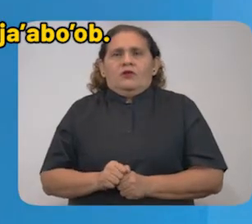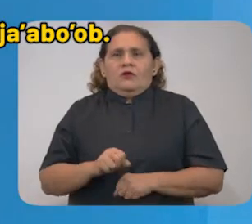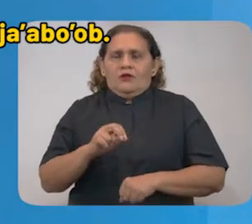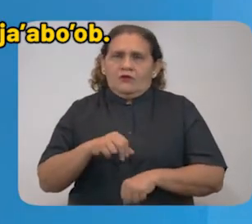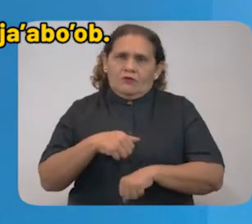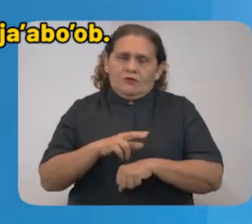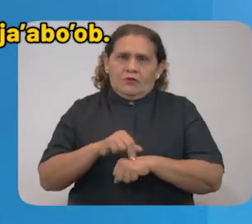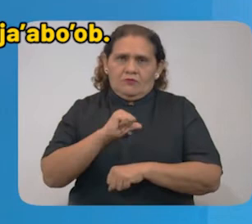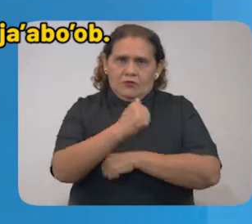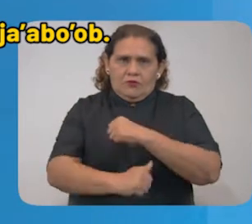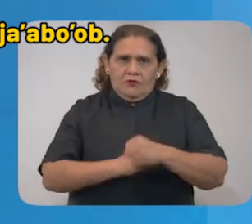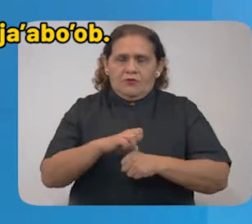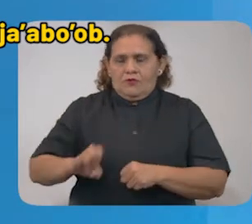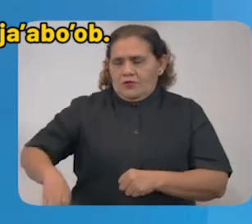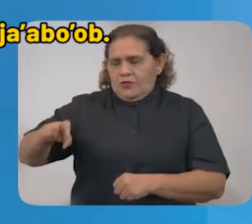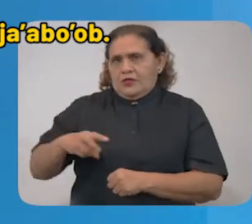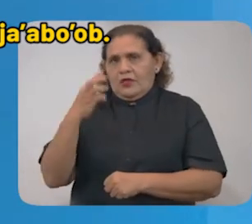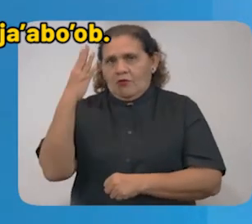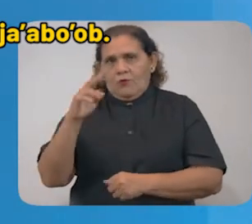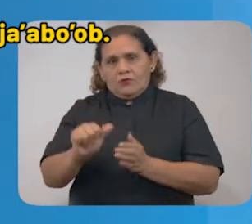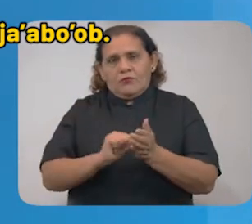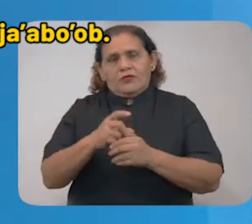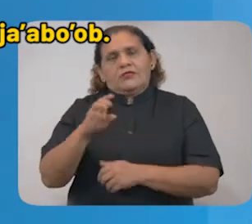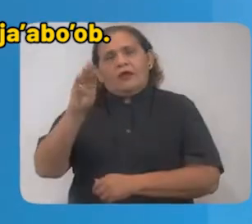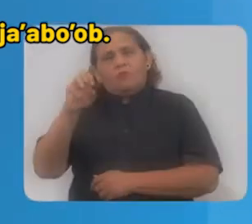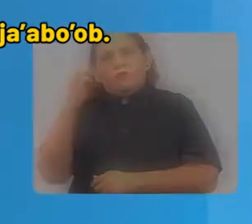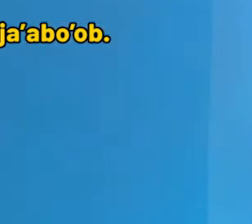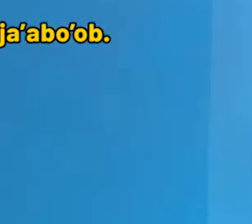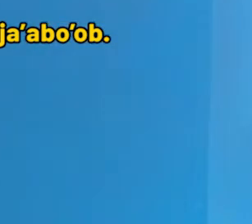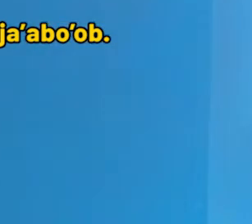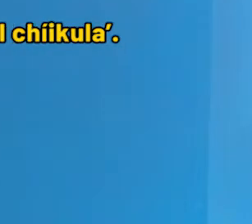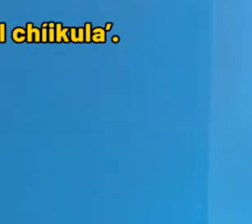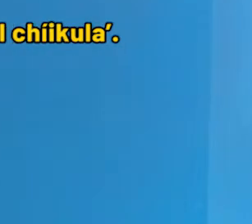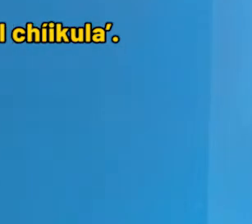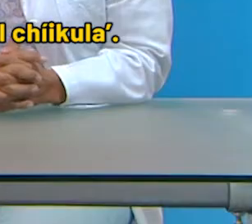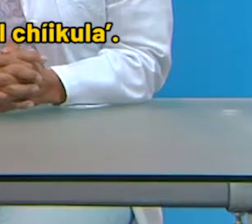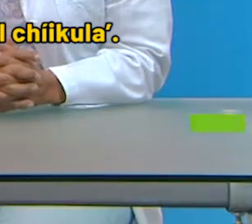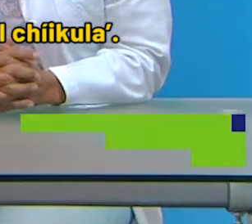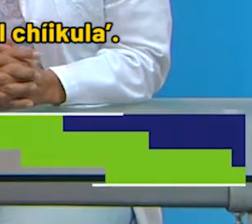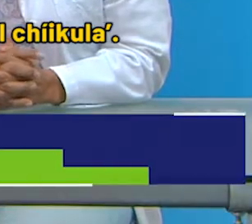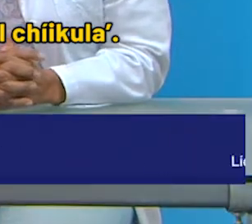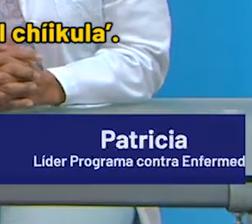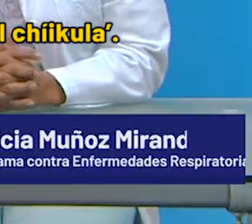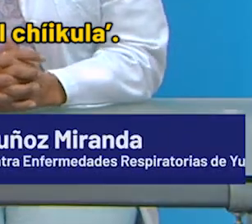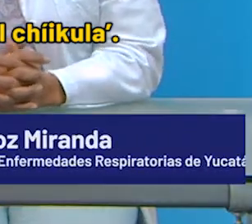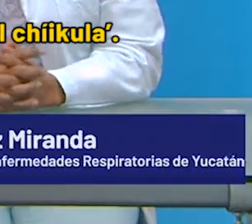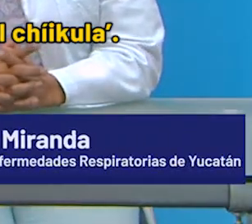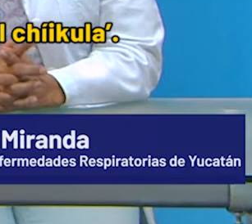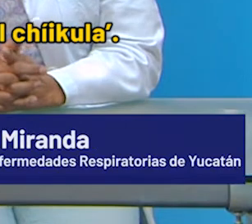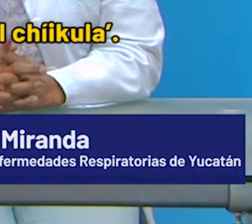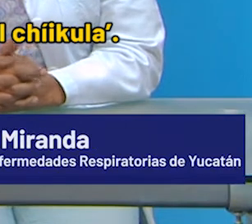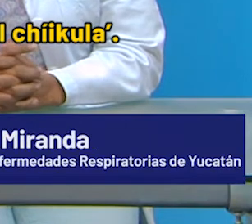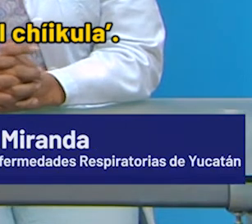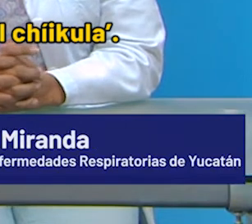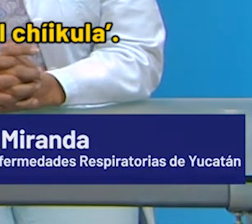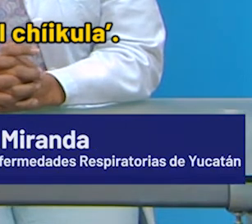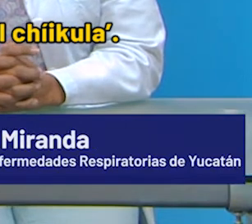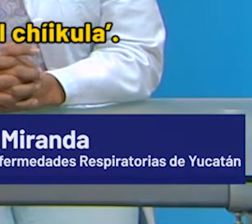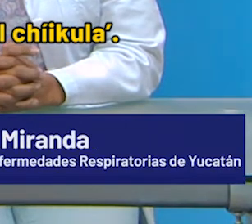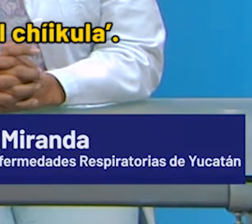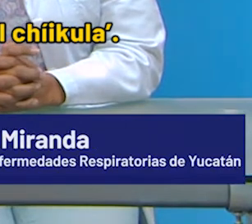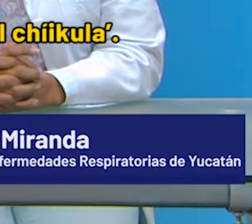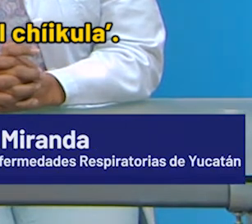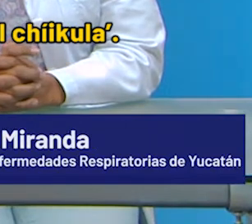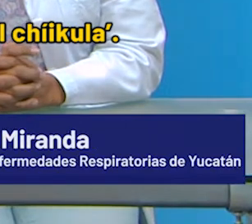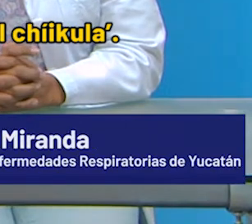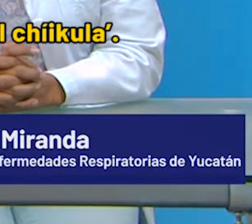edad de los casos confirmados es de cuatro meses a 94 años. Ese es el informe hasta el día de hoy, doctor. Muchas gracias, doctora. Estaremos actualizando esta